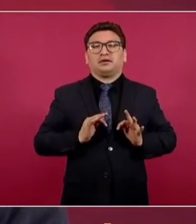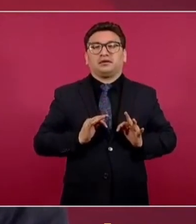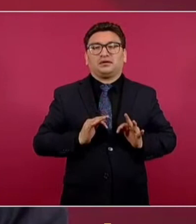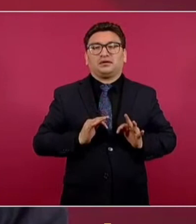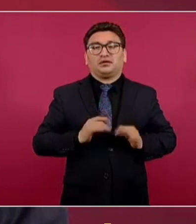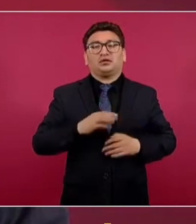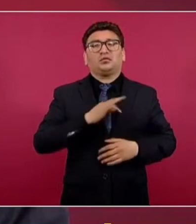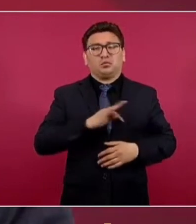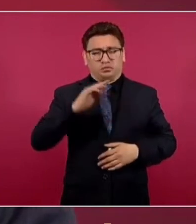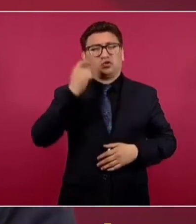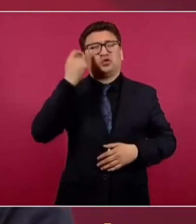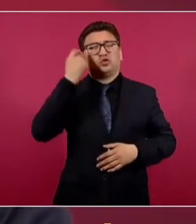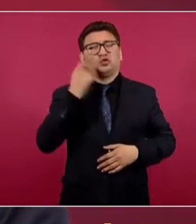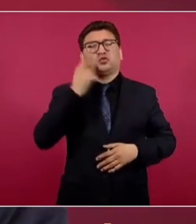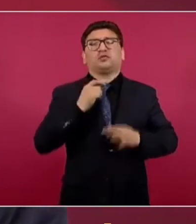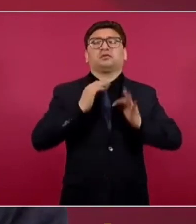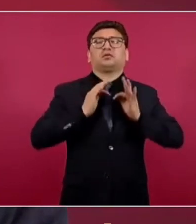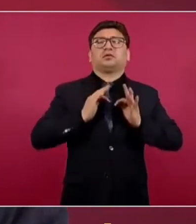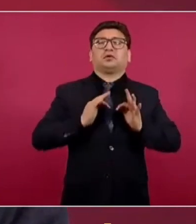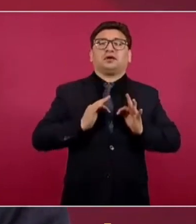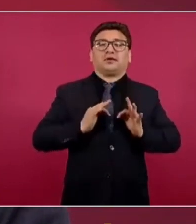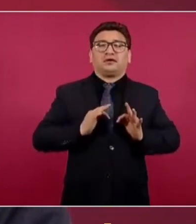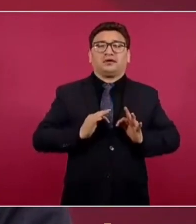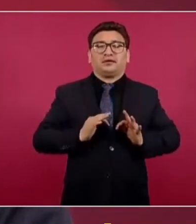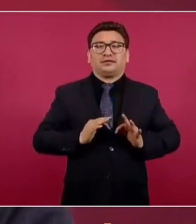me puedo jubilar tranquilo, me puedo ir ya tranquilo,